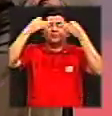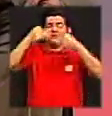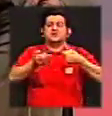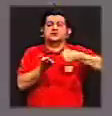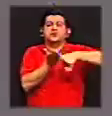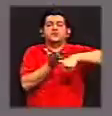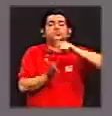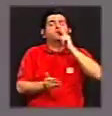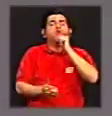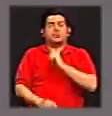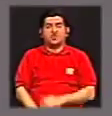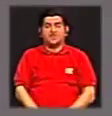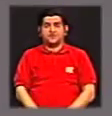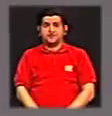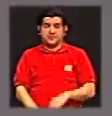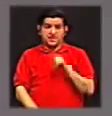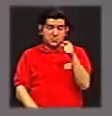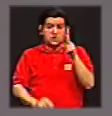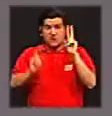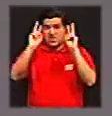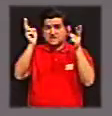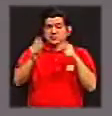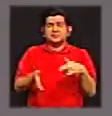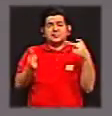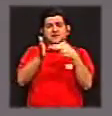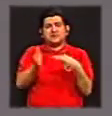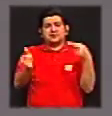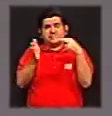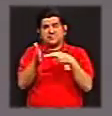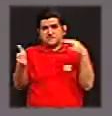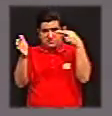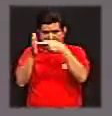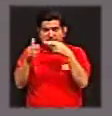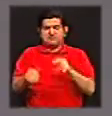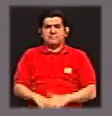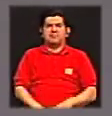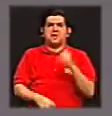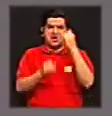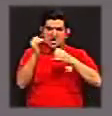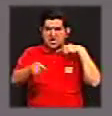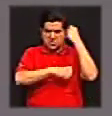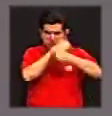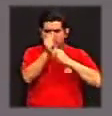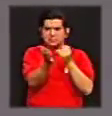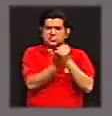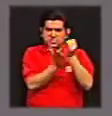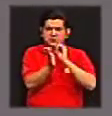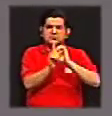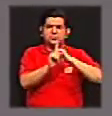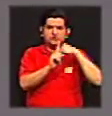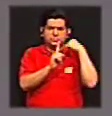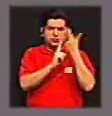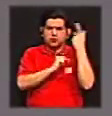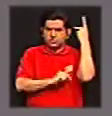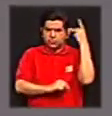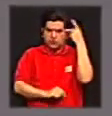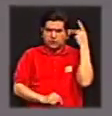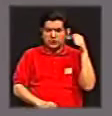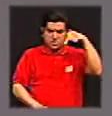votar? Pues este ha sido un tema bastante recurrente en los últimos años en la investigación social y política en Costa